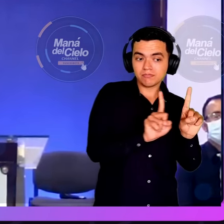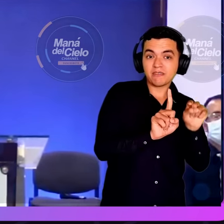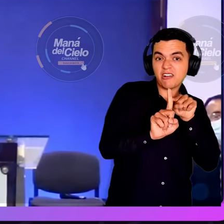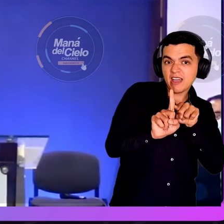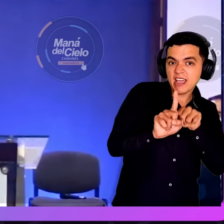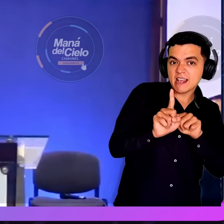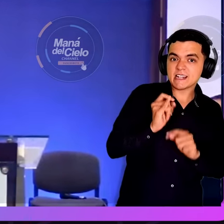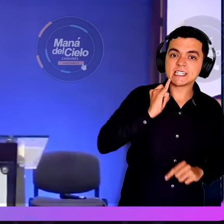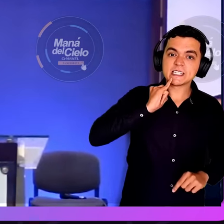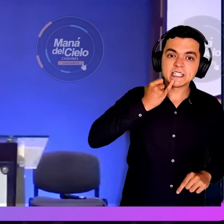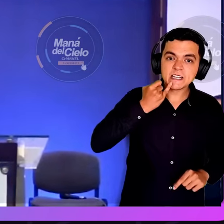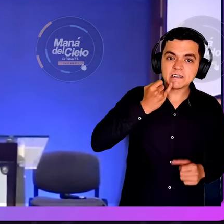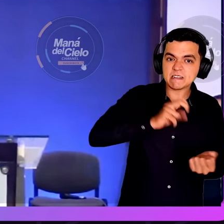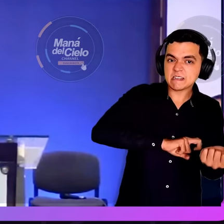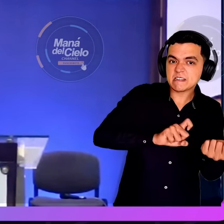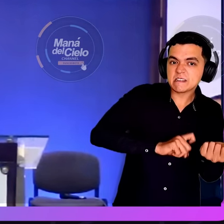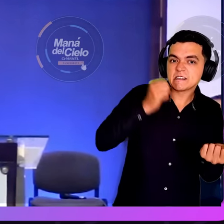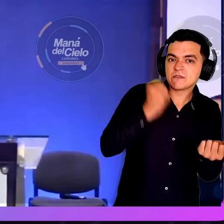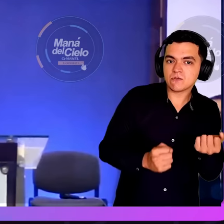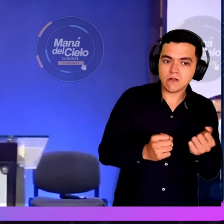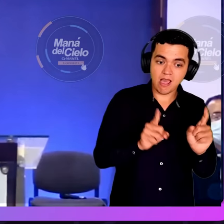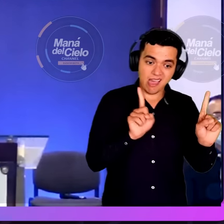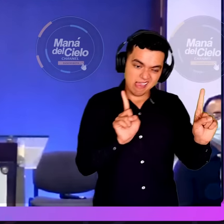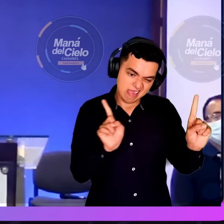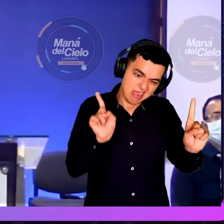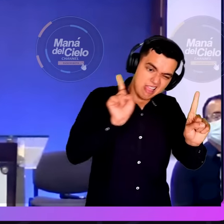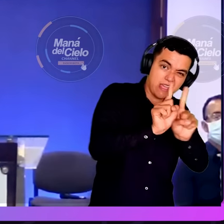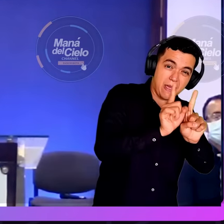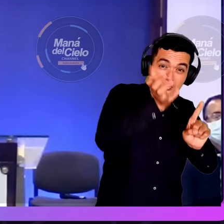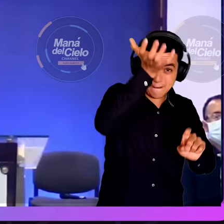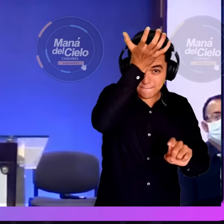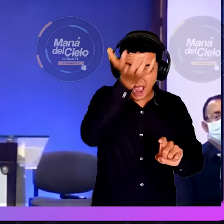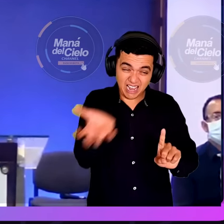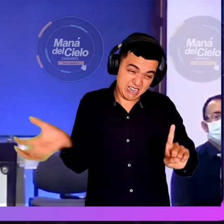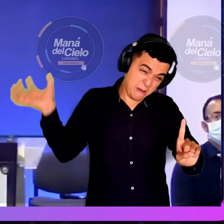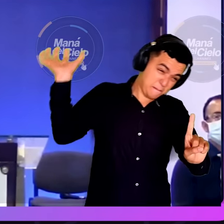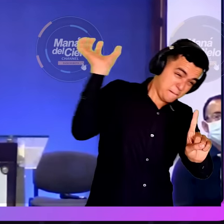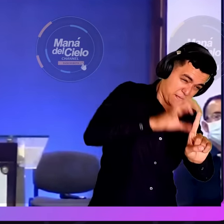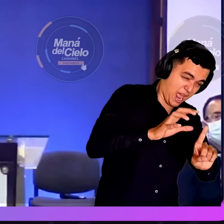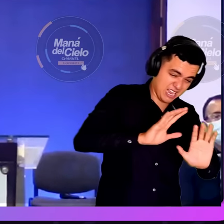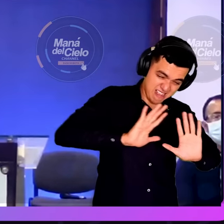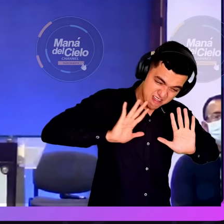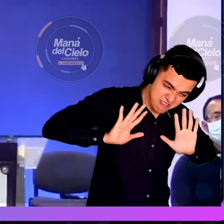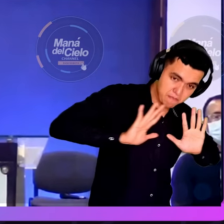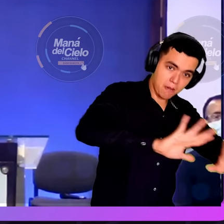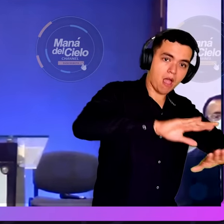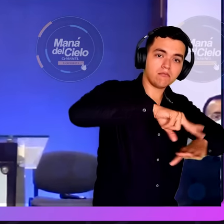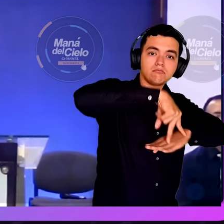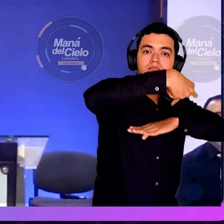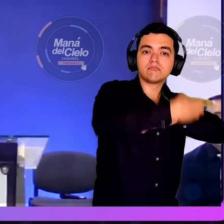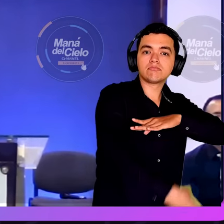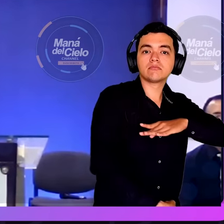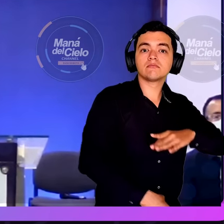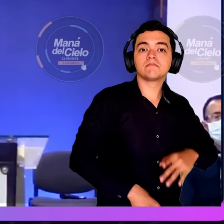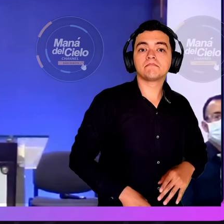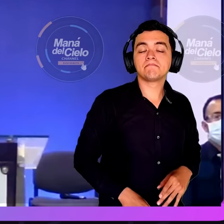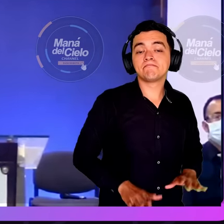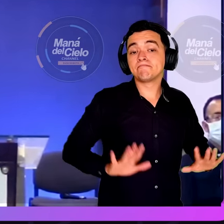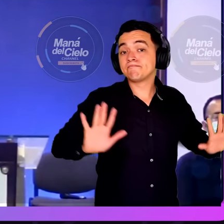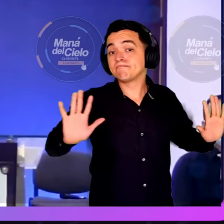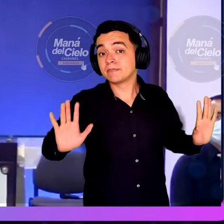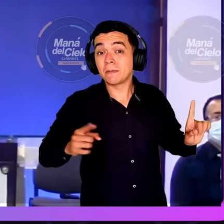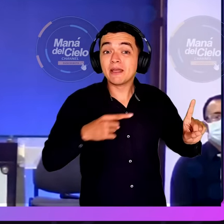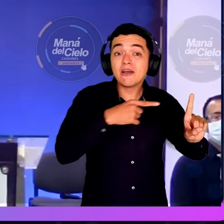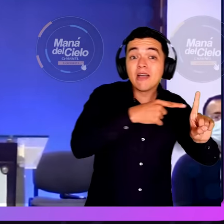y de su ofrenda. Y yo digo esta mañana, aunque Abel murió, y en ese momento pues Caín recibió su juicio, pero aunque fue